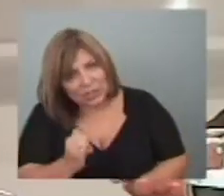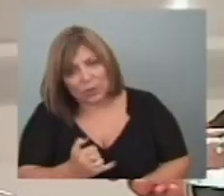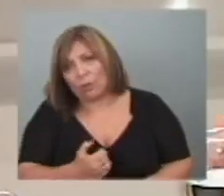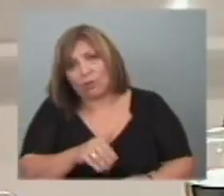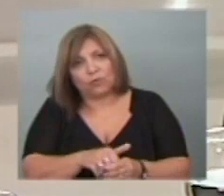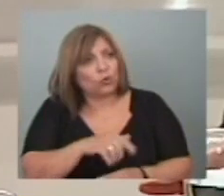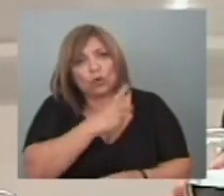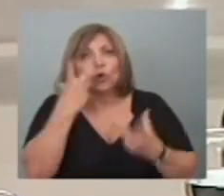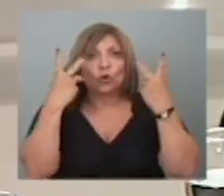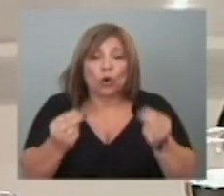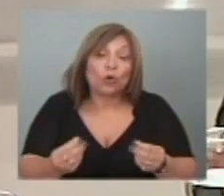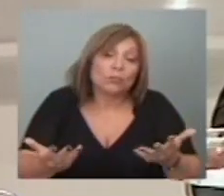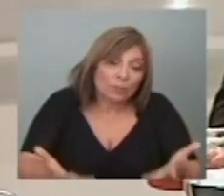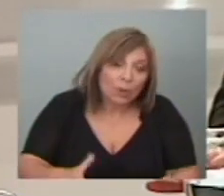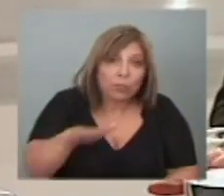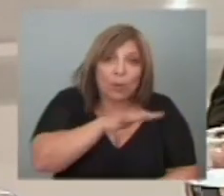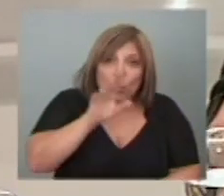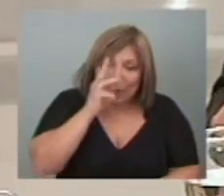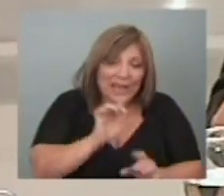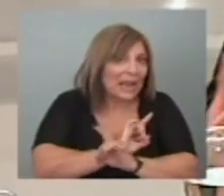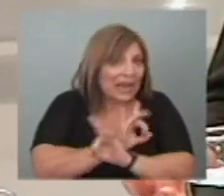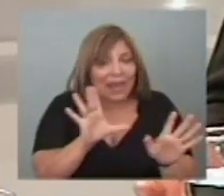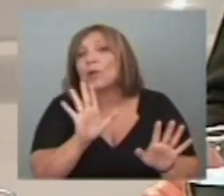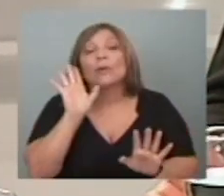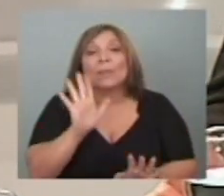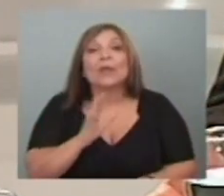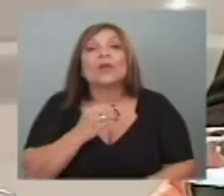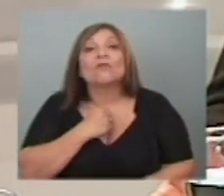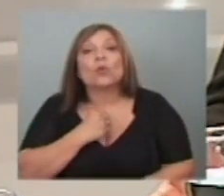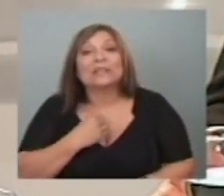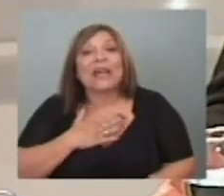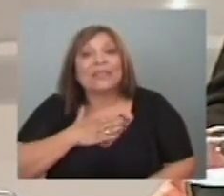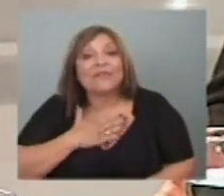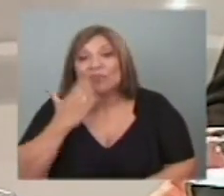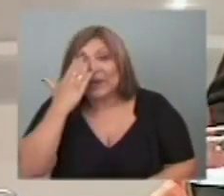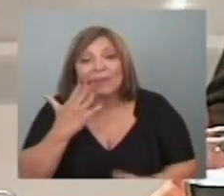eso está absolutamente claro. Es voluntad del Frente Amplio